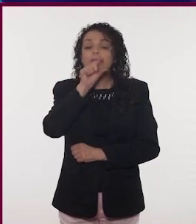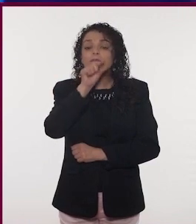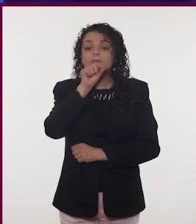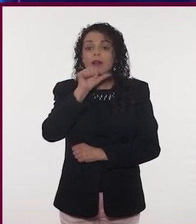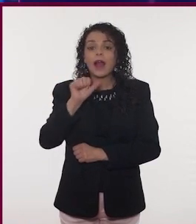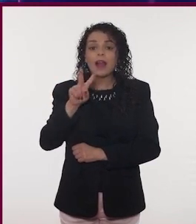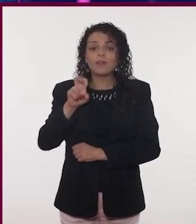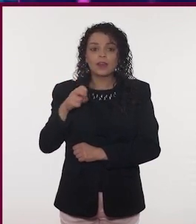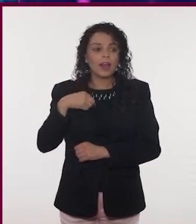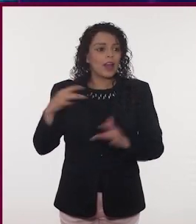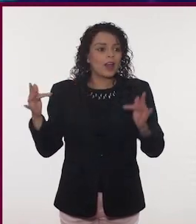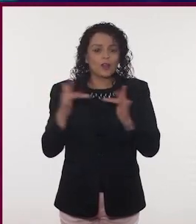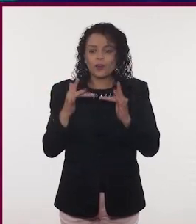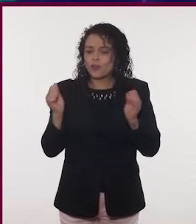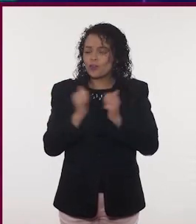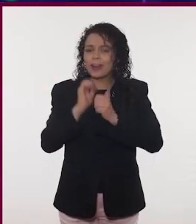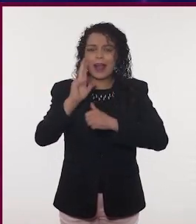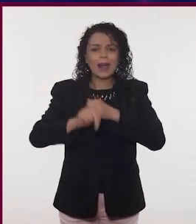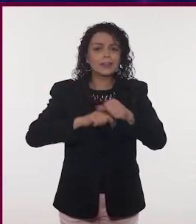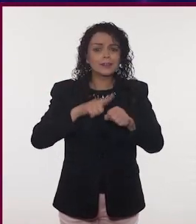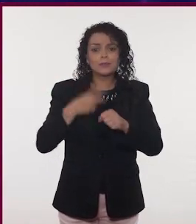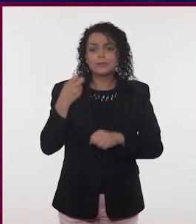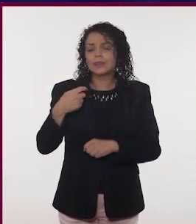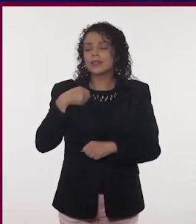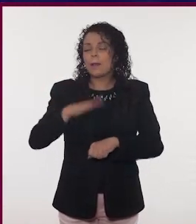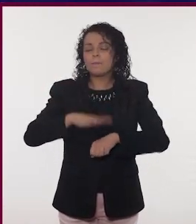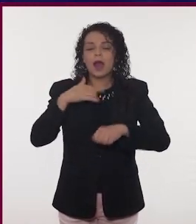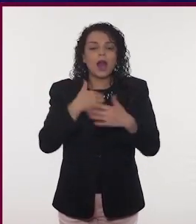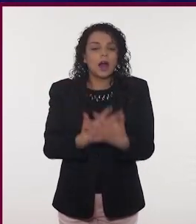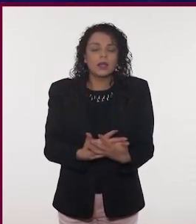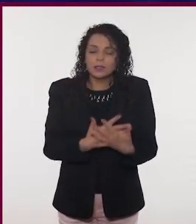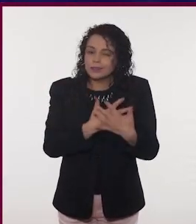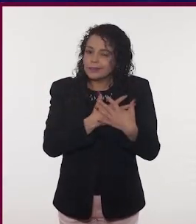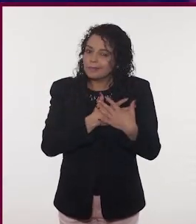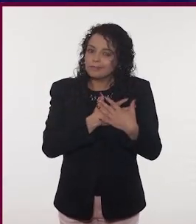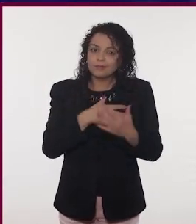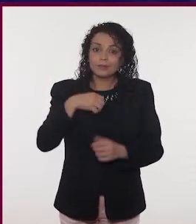contacto con los animales, eso es lo que más amo,